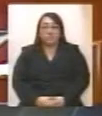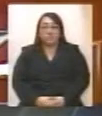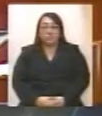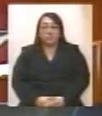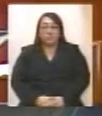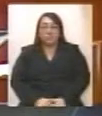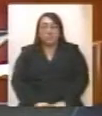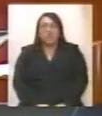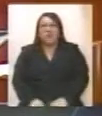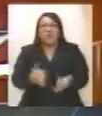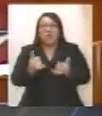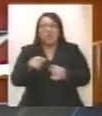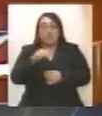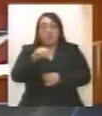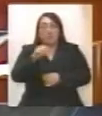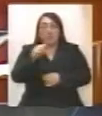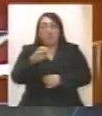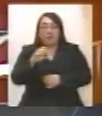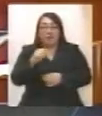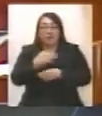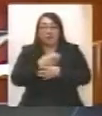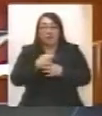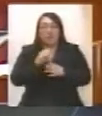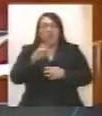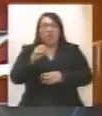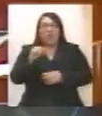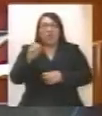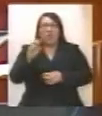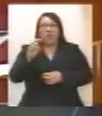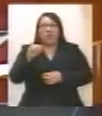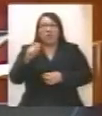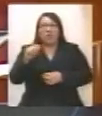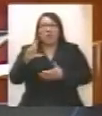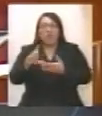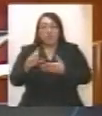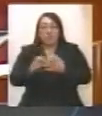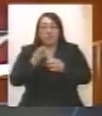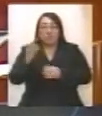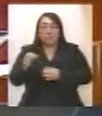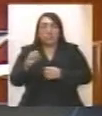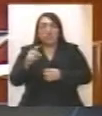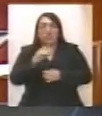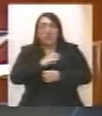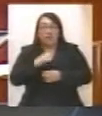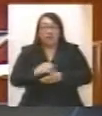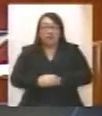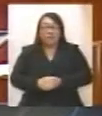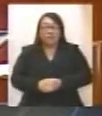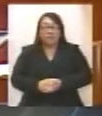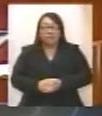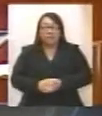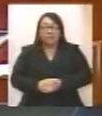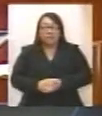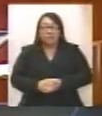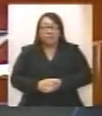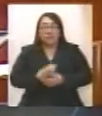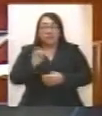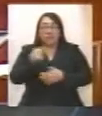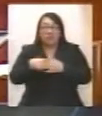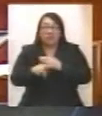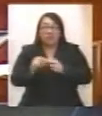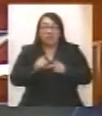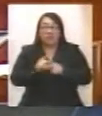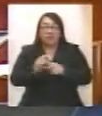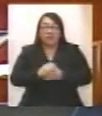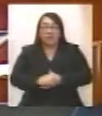Actualmente estos MAC funcionan en el cono norte de Lima, en la provincia constitucional del Callao, y próximamente